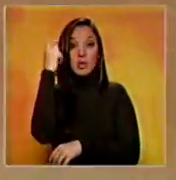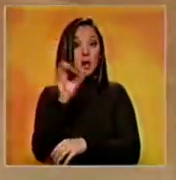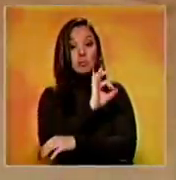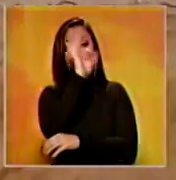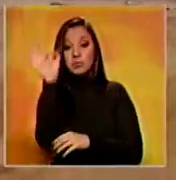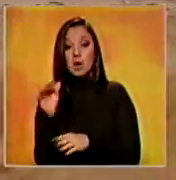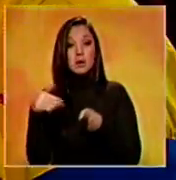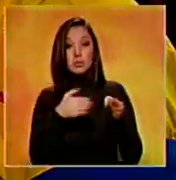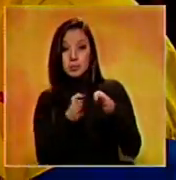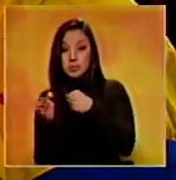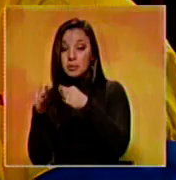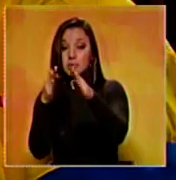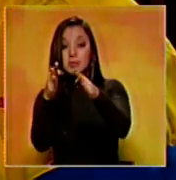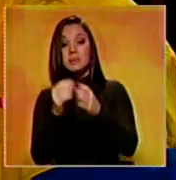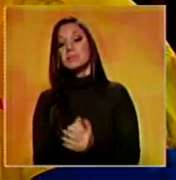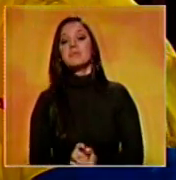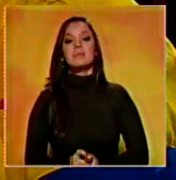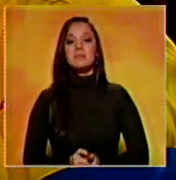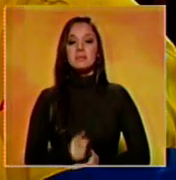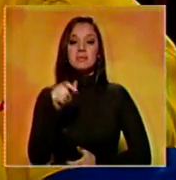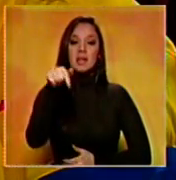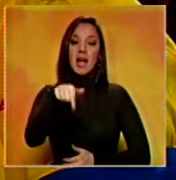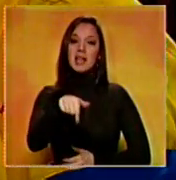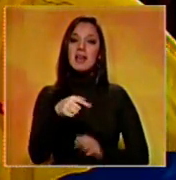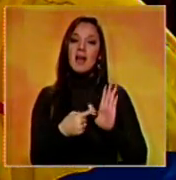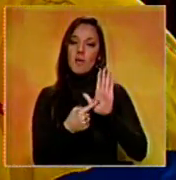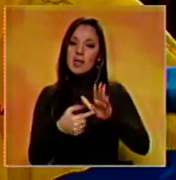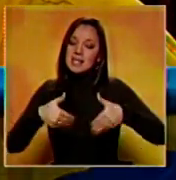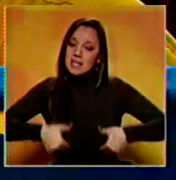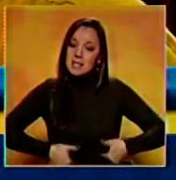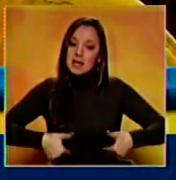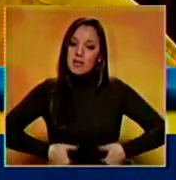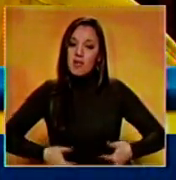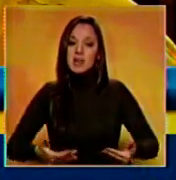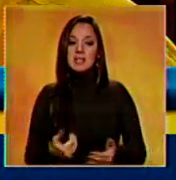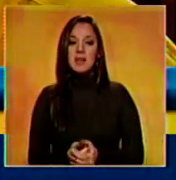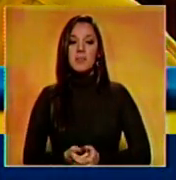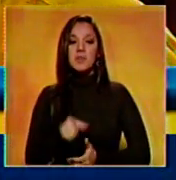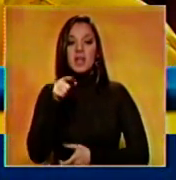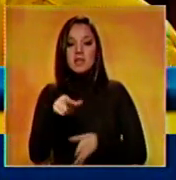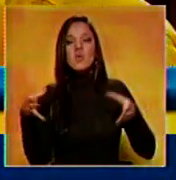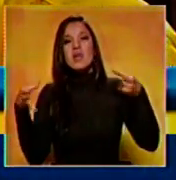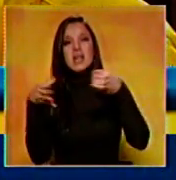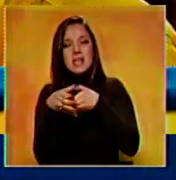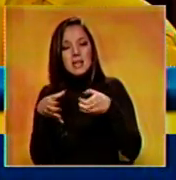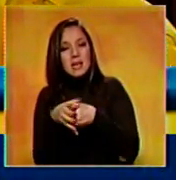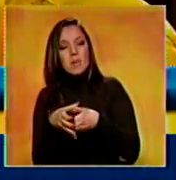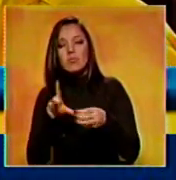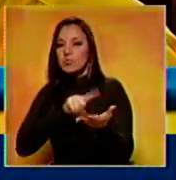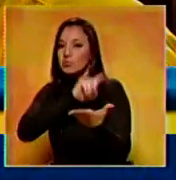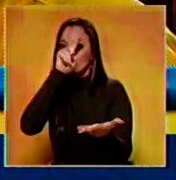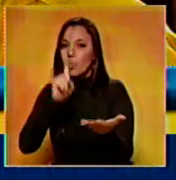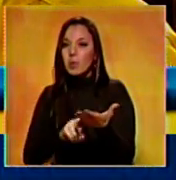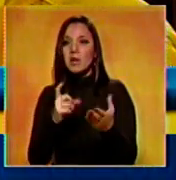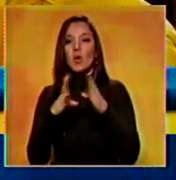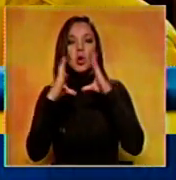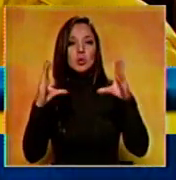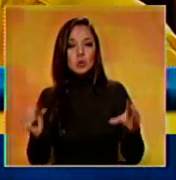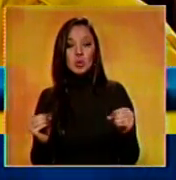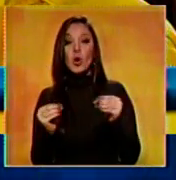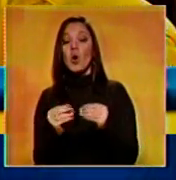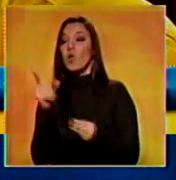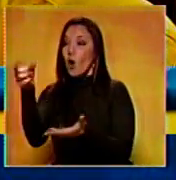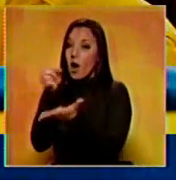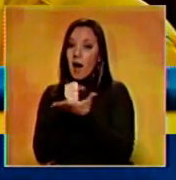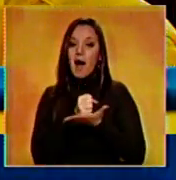tochas pautadas. Aquí está el resultado del esfuerzo del Team Azimut, de un equipo completo, que todos ponen un grano